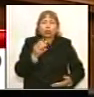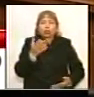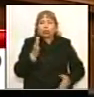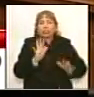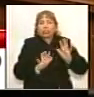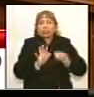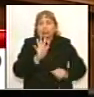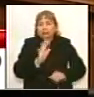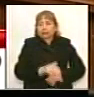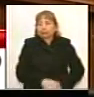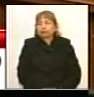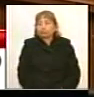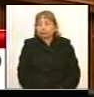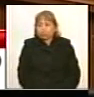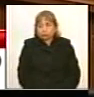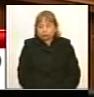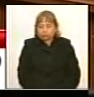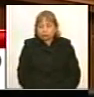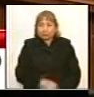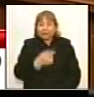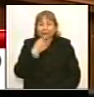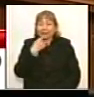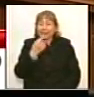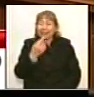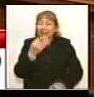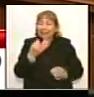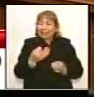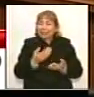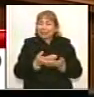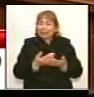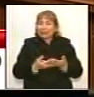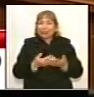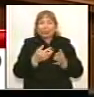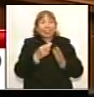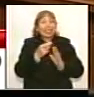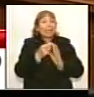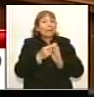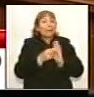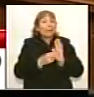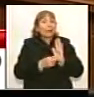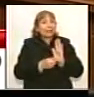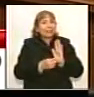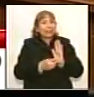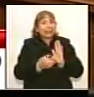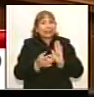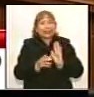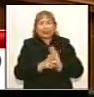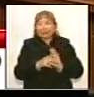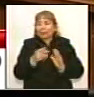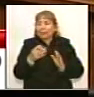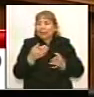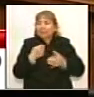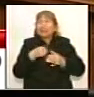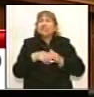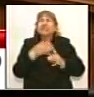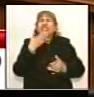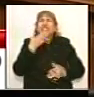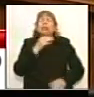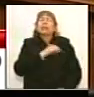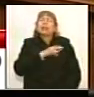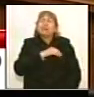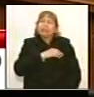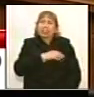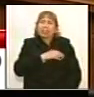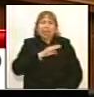15. Este es el propósito fundamental del proyecto. ¿Con la idea de beneficiar a quién?